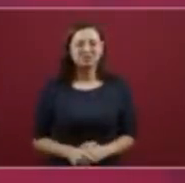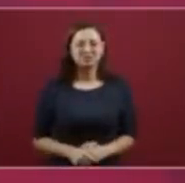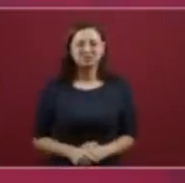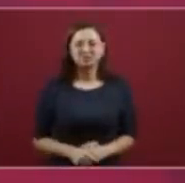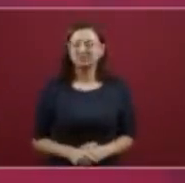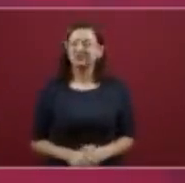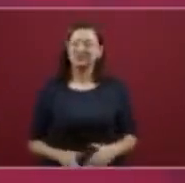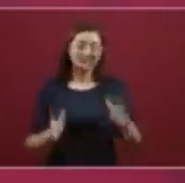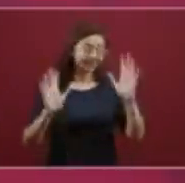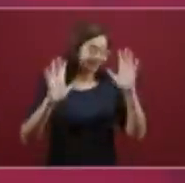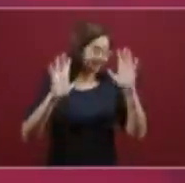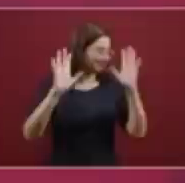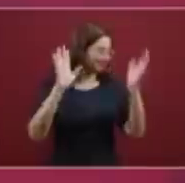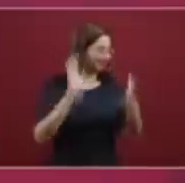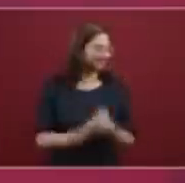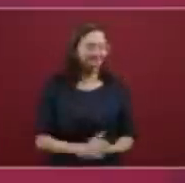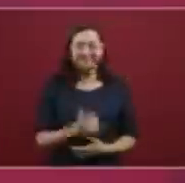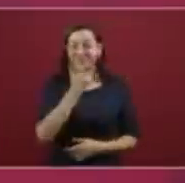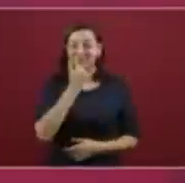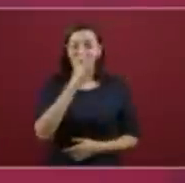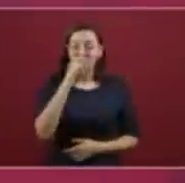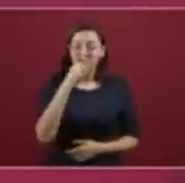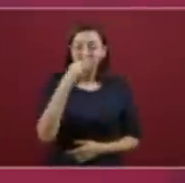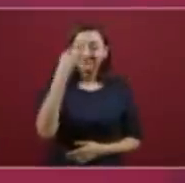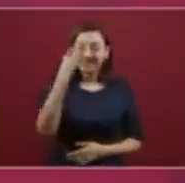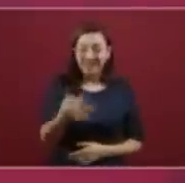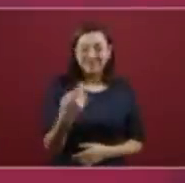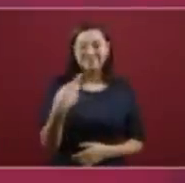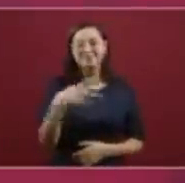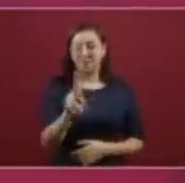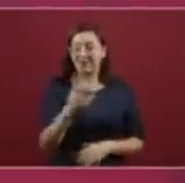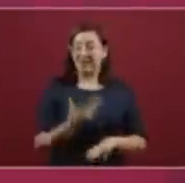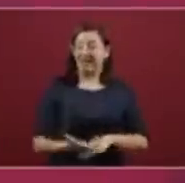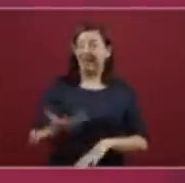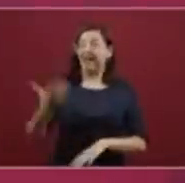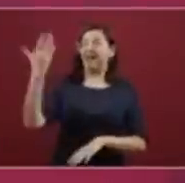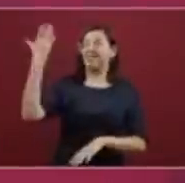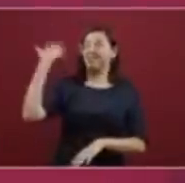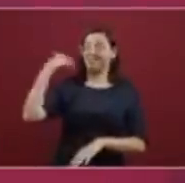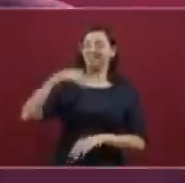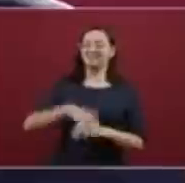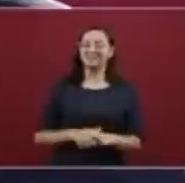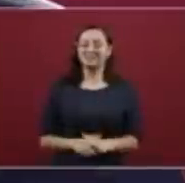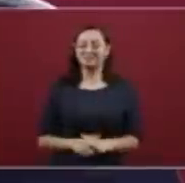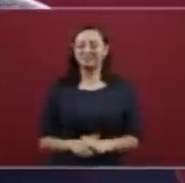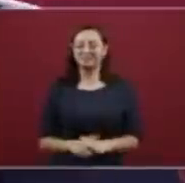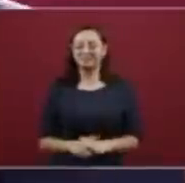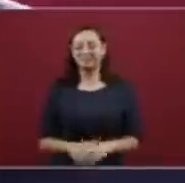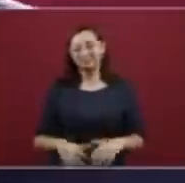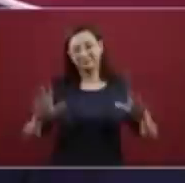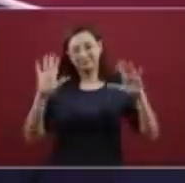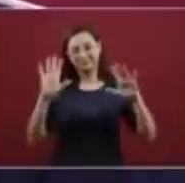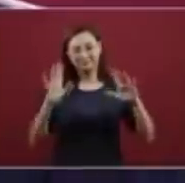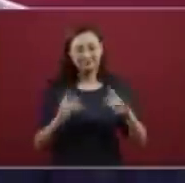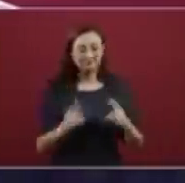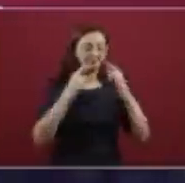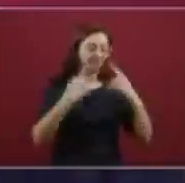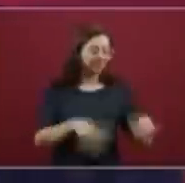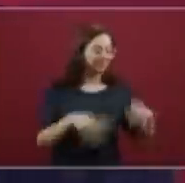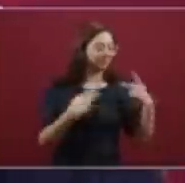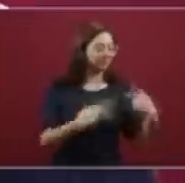Bueno, no lo puedo decir. Pero antes que habían los tianguis, dice,